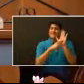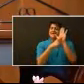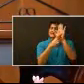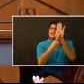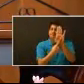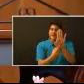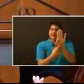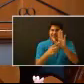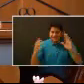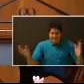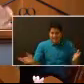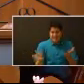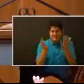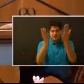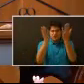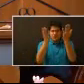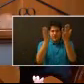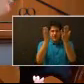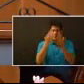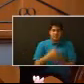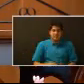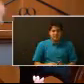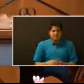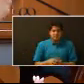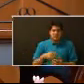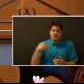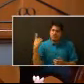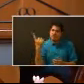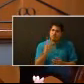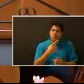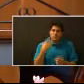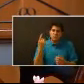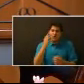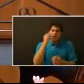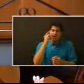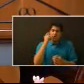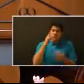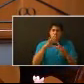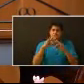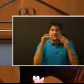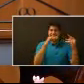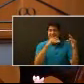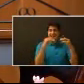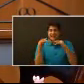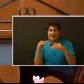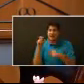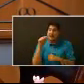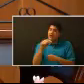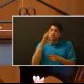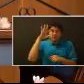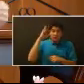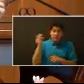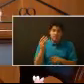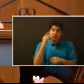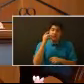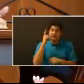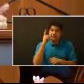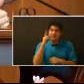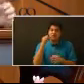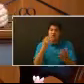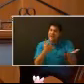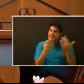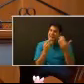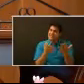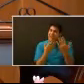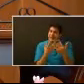presenten y suban todos los hombres de guerra, es porque el Señor está llamando